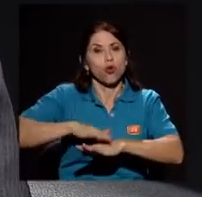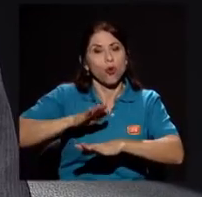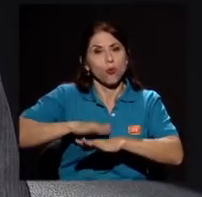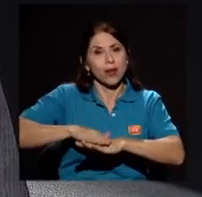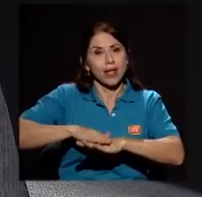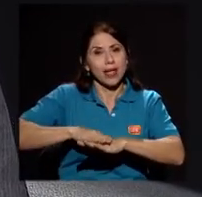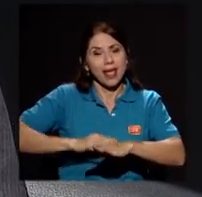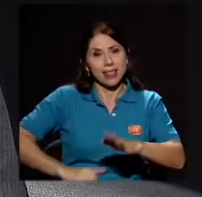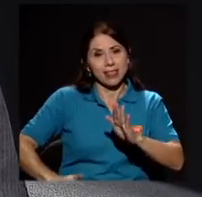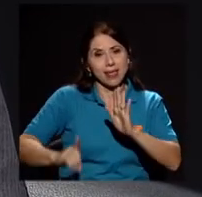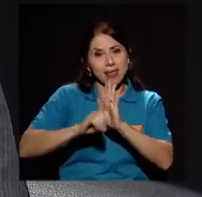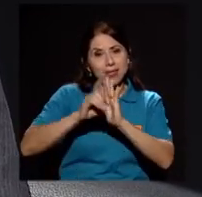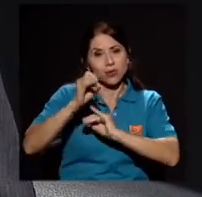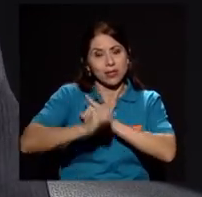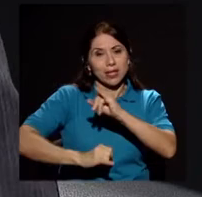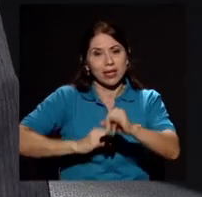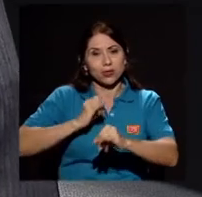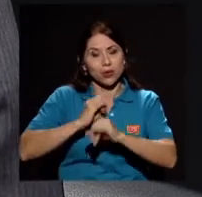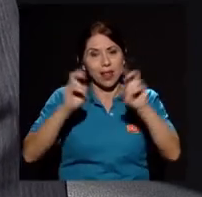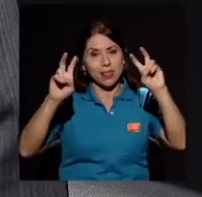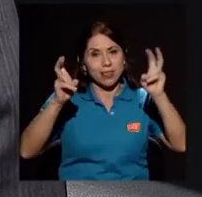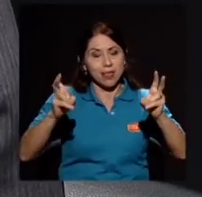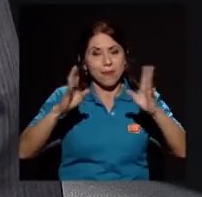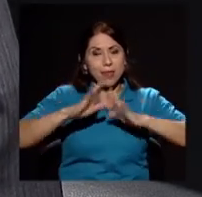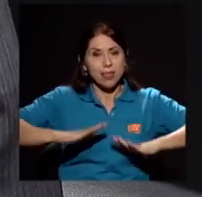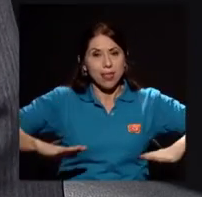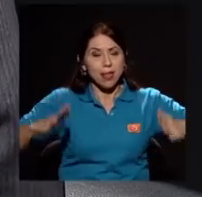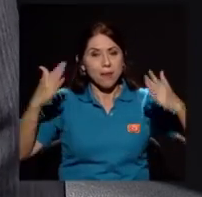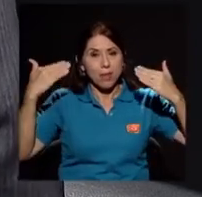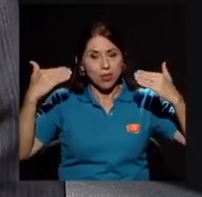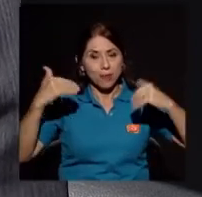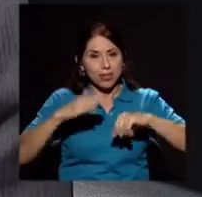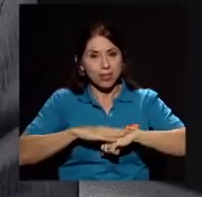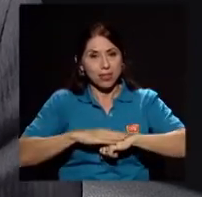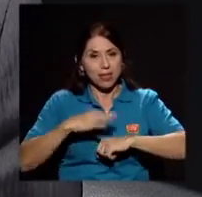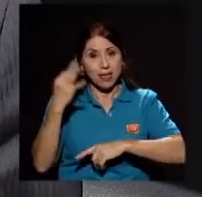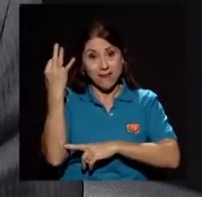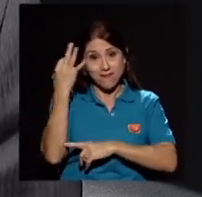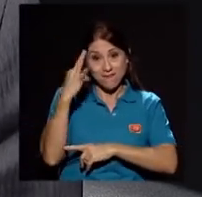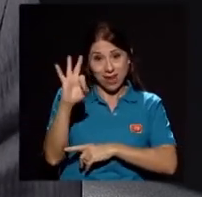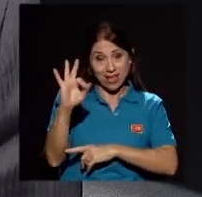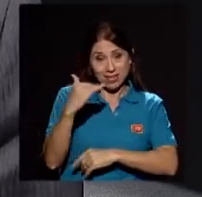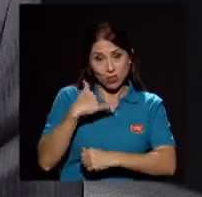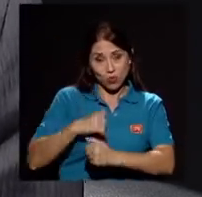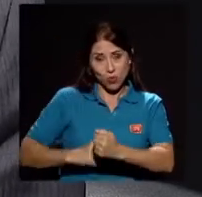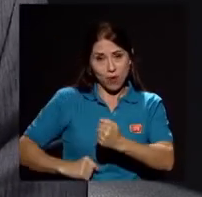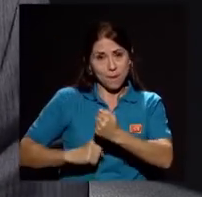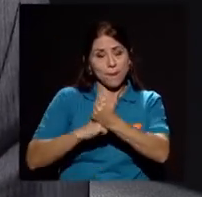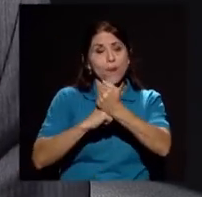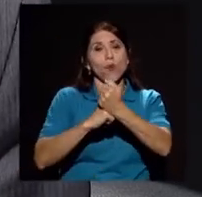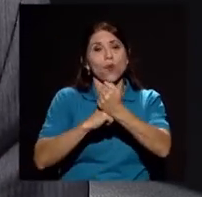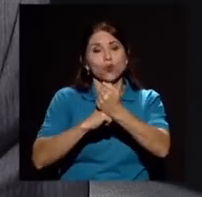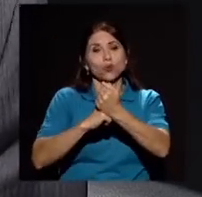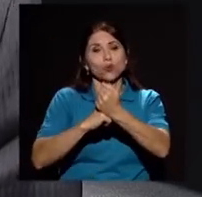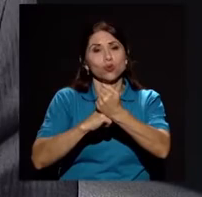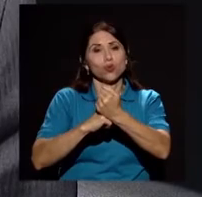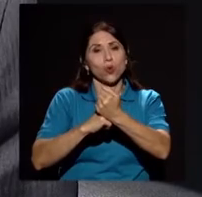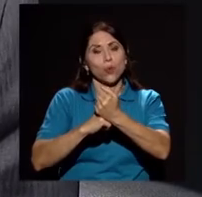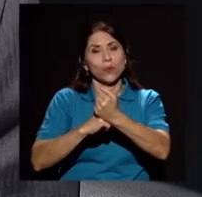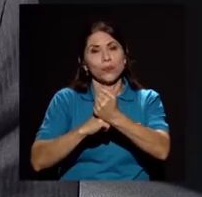campo del medio ambiente con se recibió el apoyo muy muy